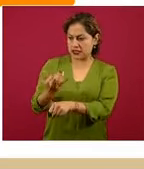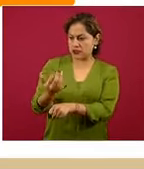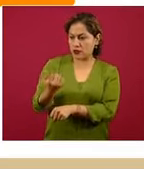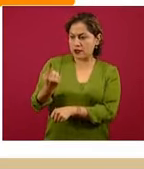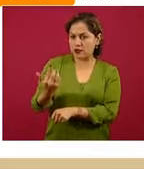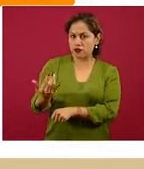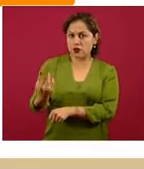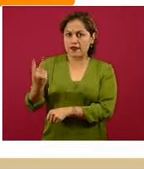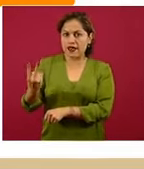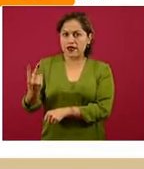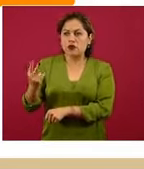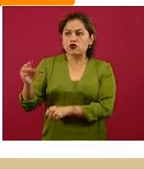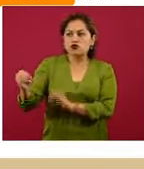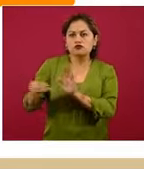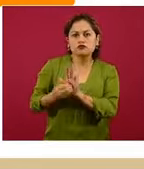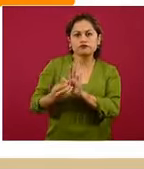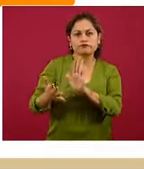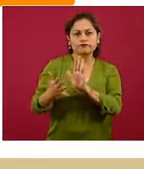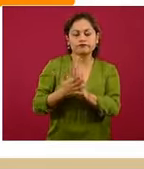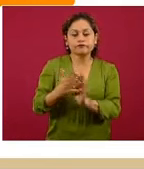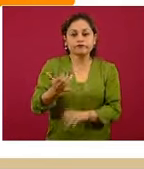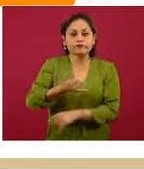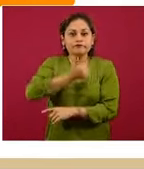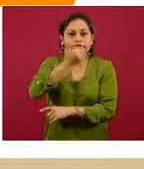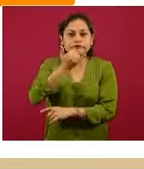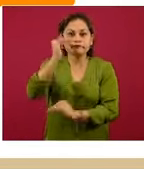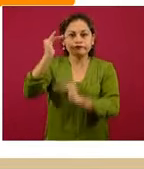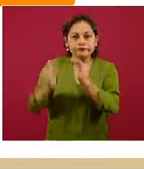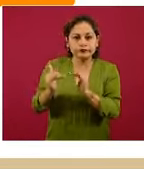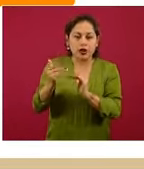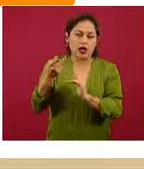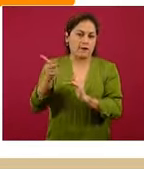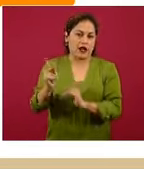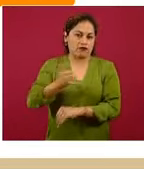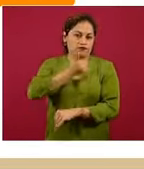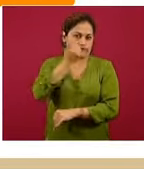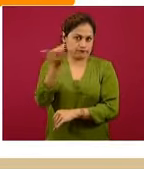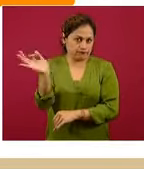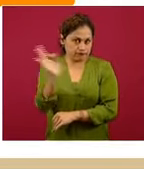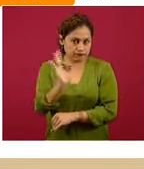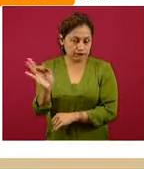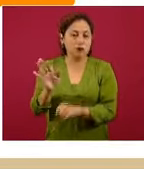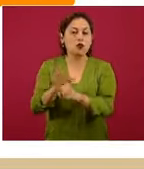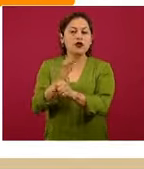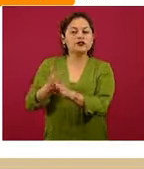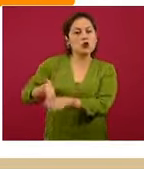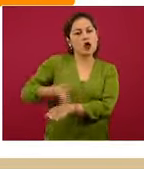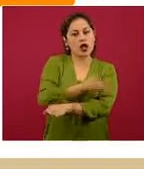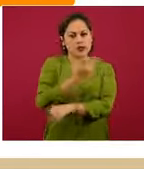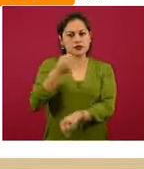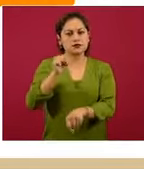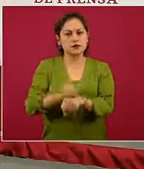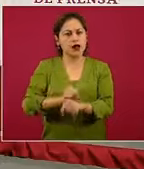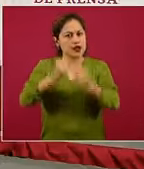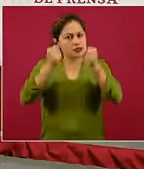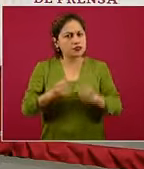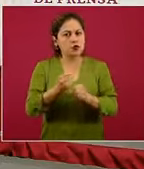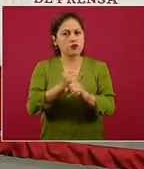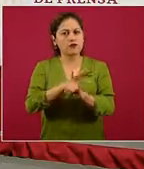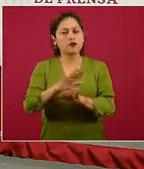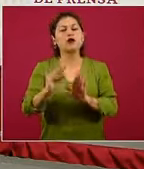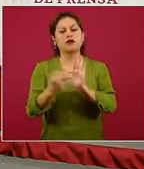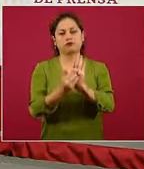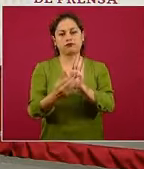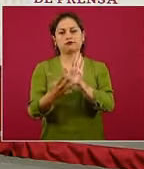descenso, lo cual no es cierto, y por eso presentamos hasta la semana 50 para poder tener una mejor y adecuada